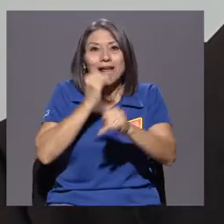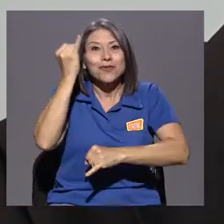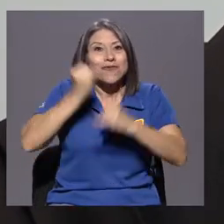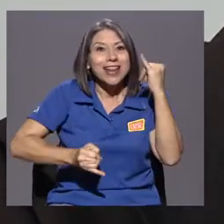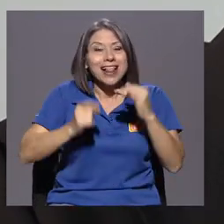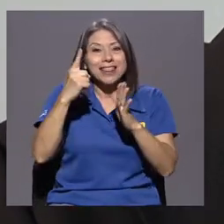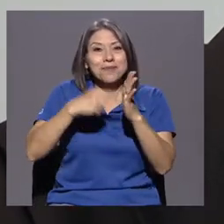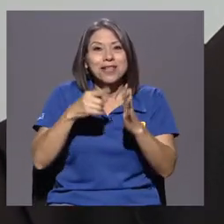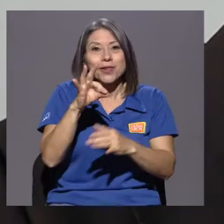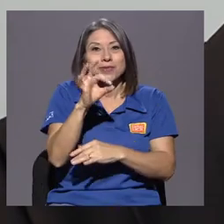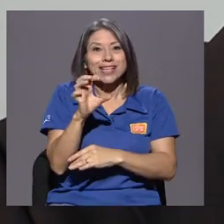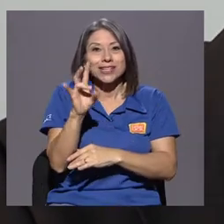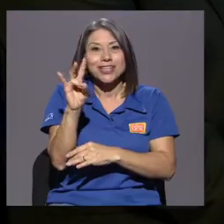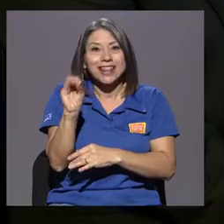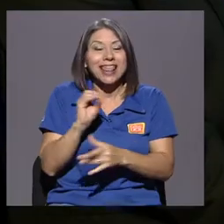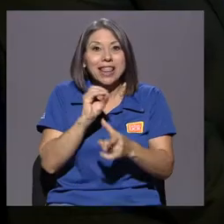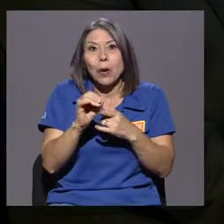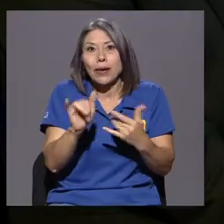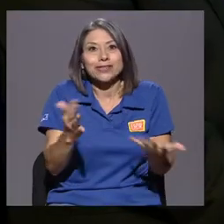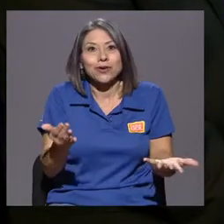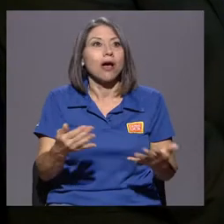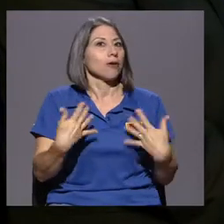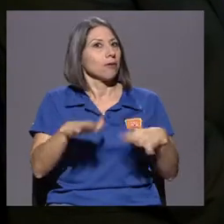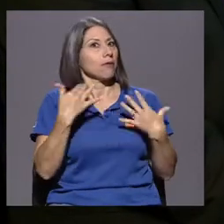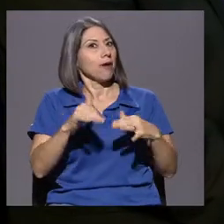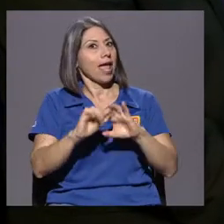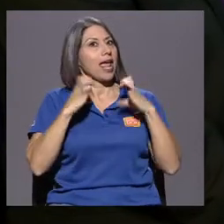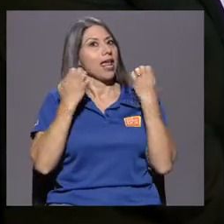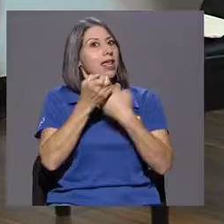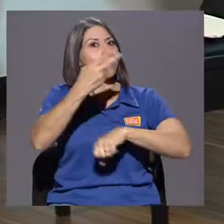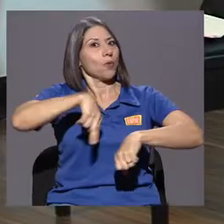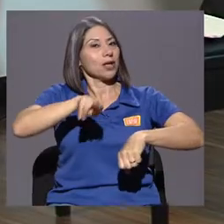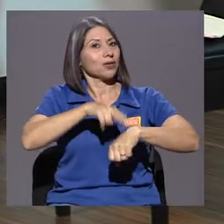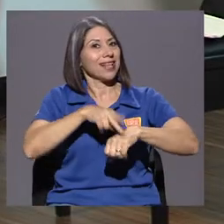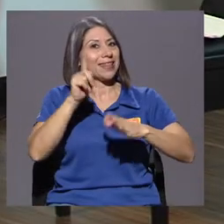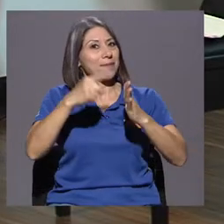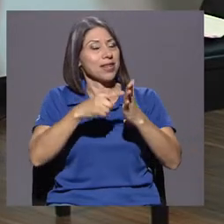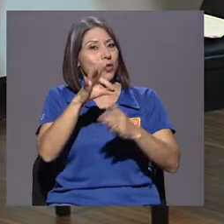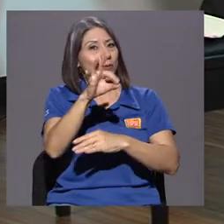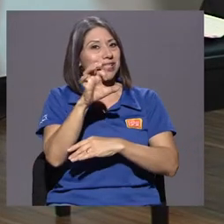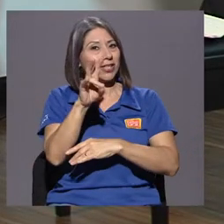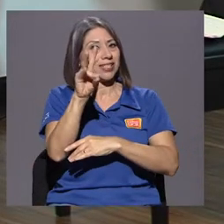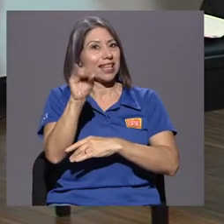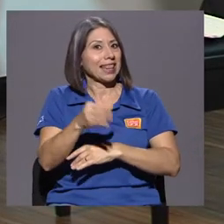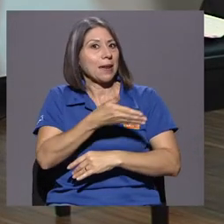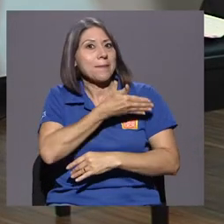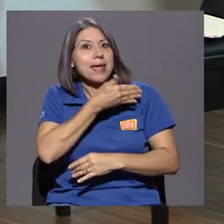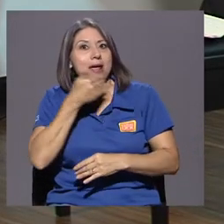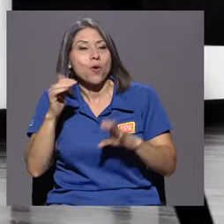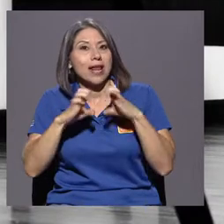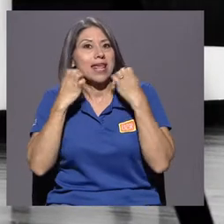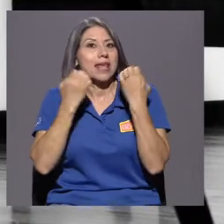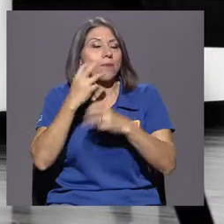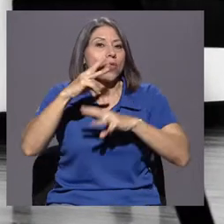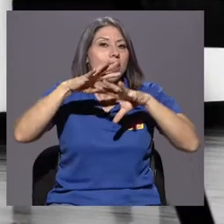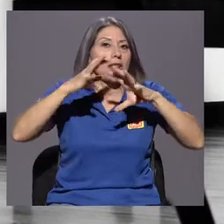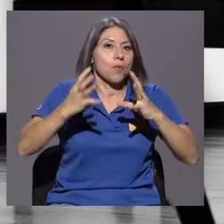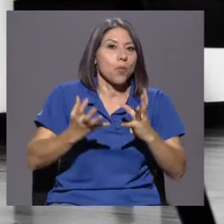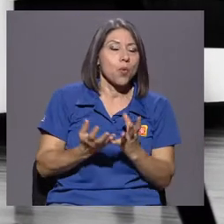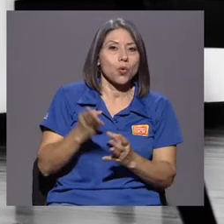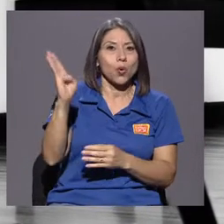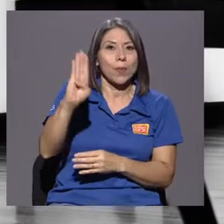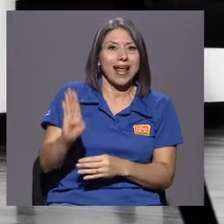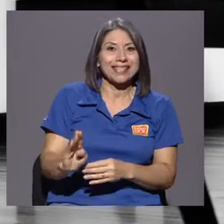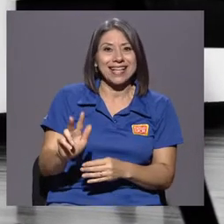enteras la del 70 es que es el mejor equipo de la historia del mundo el brasil de la copa jules rimet la tercera